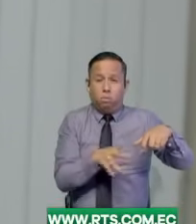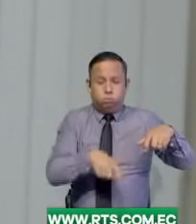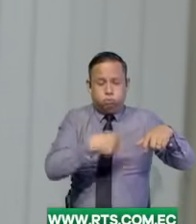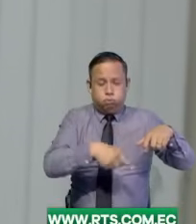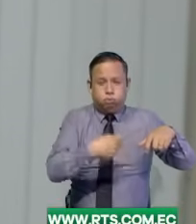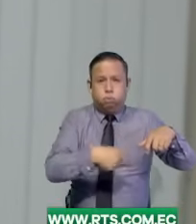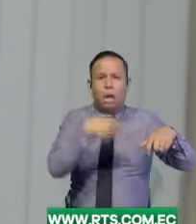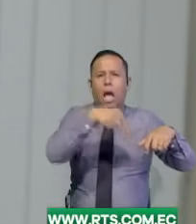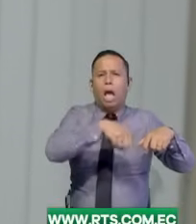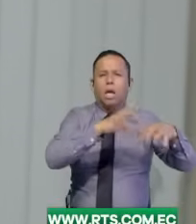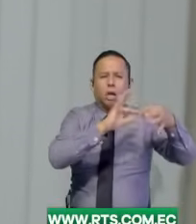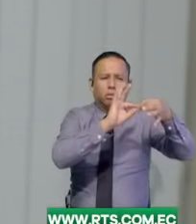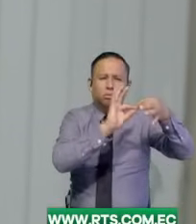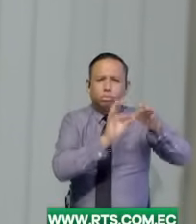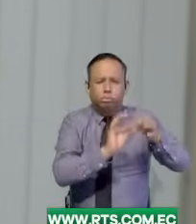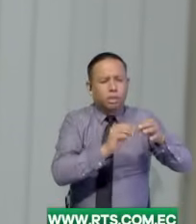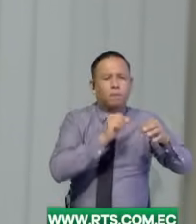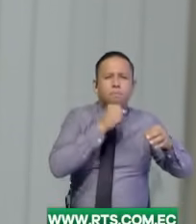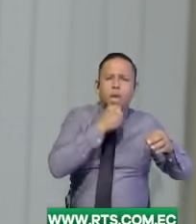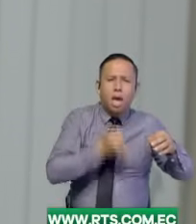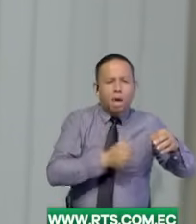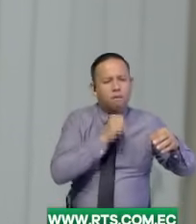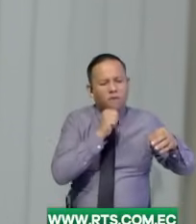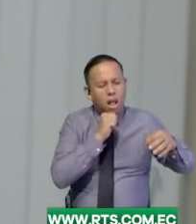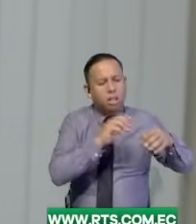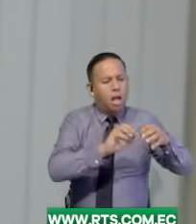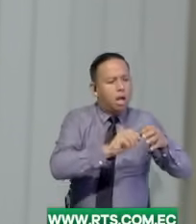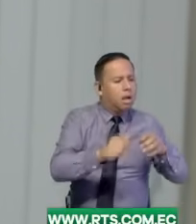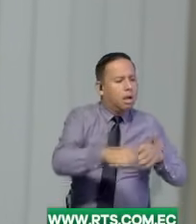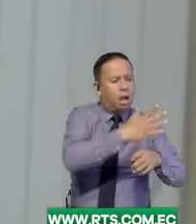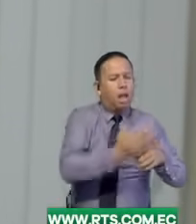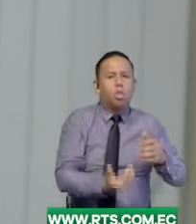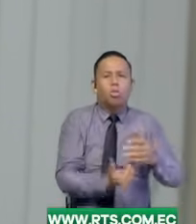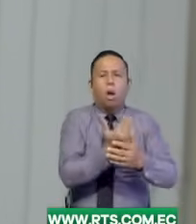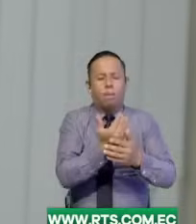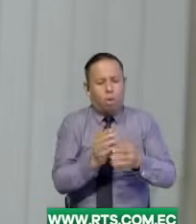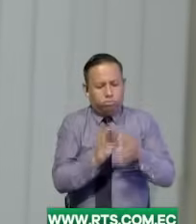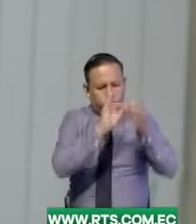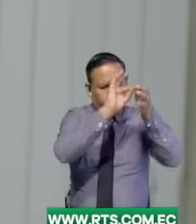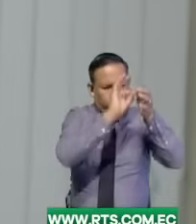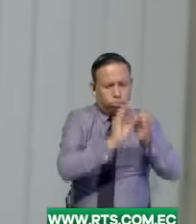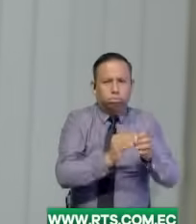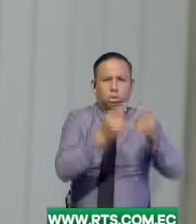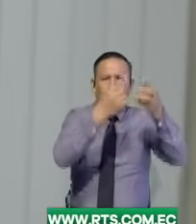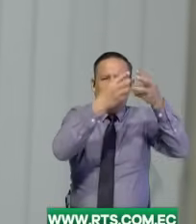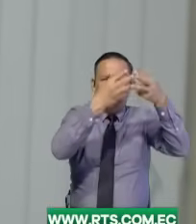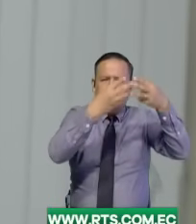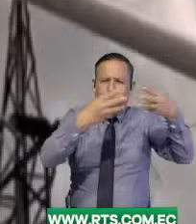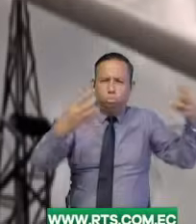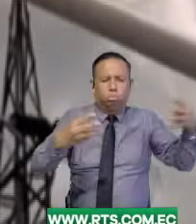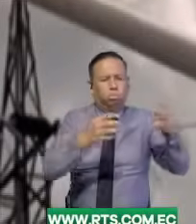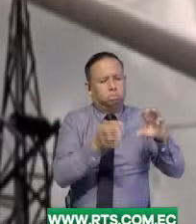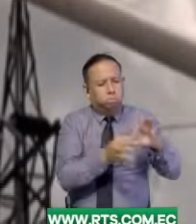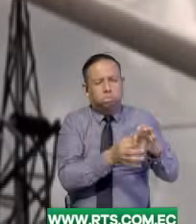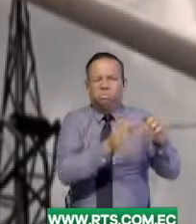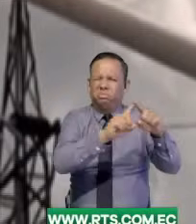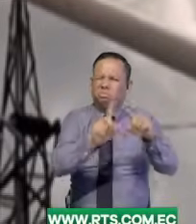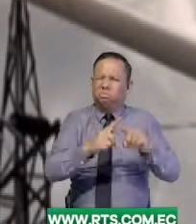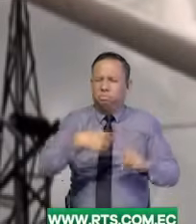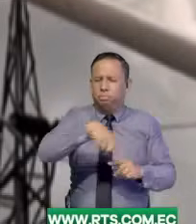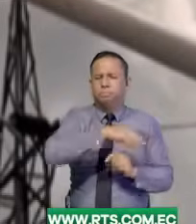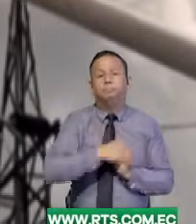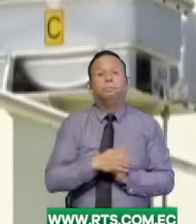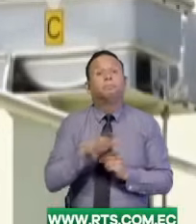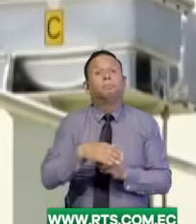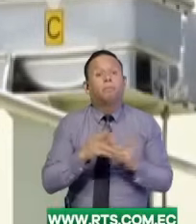reemplazo de ciertos elementos como postes, cambio de aisladores, cambio de cadenas de aisladores. Esta clase de cortes